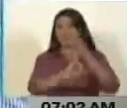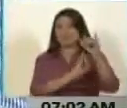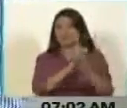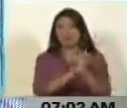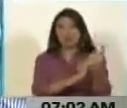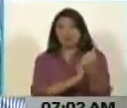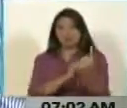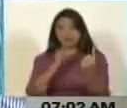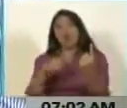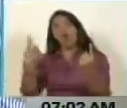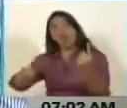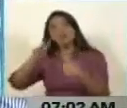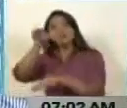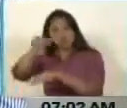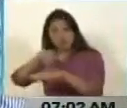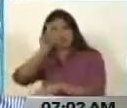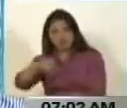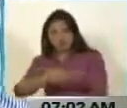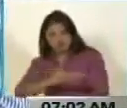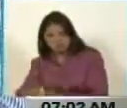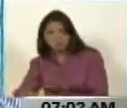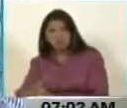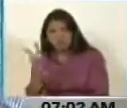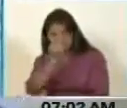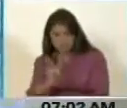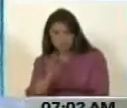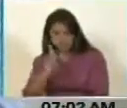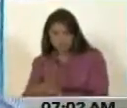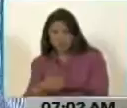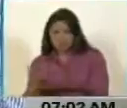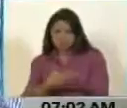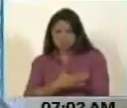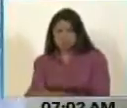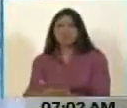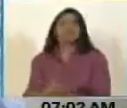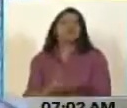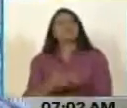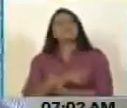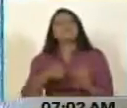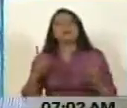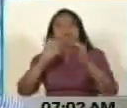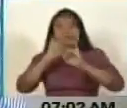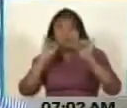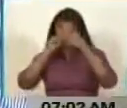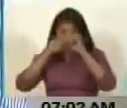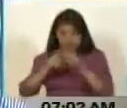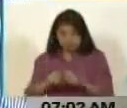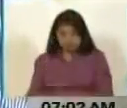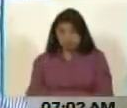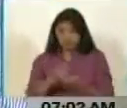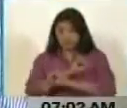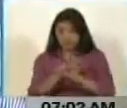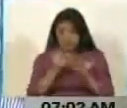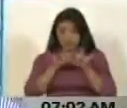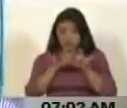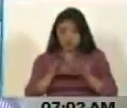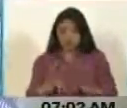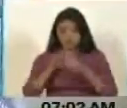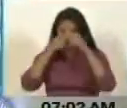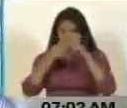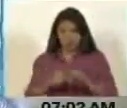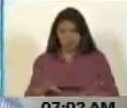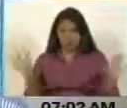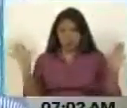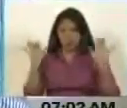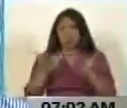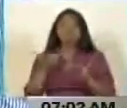y los nacionales que también se sumaron a esta iniciativa. Ahí ya por los cálculos que hicimos, porque eso está todo sistematizado por una plataforma digital, tenemos un